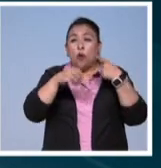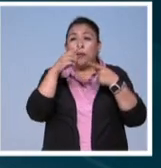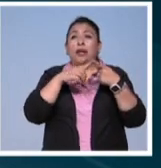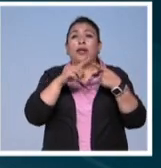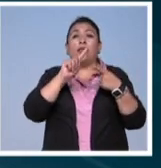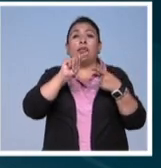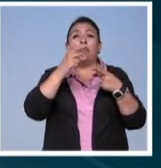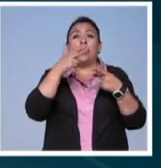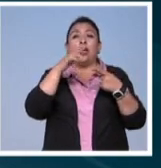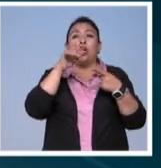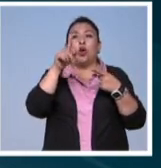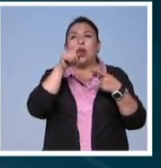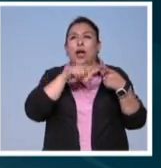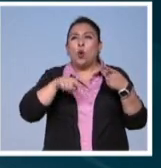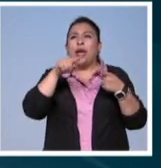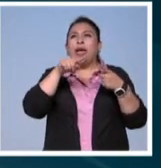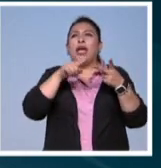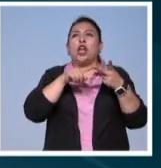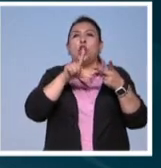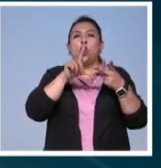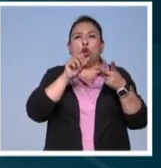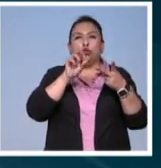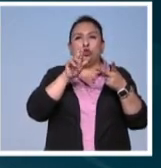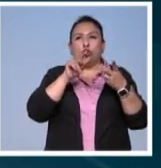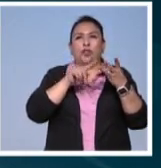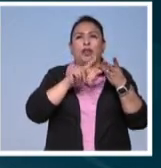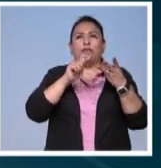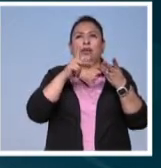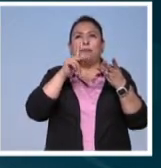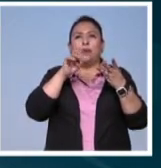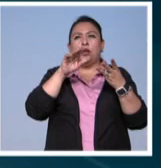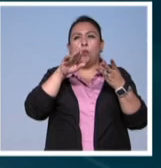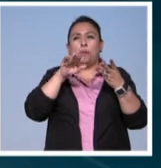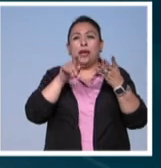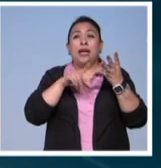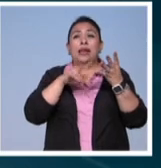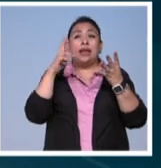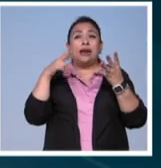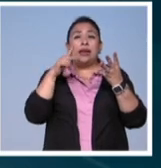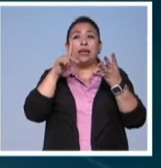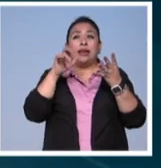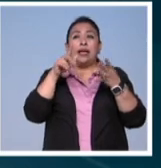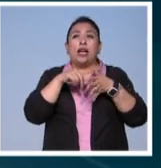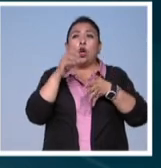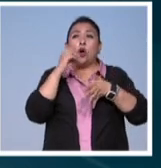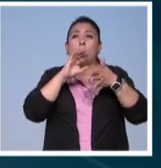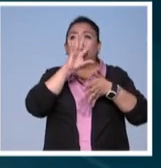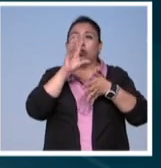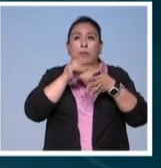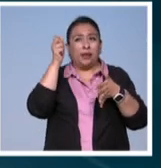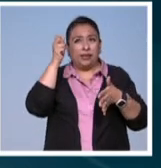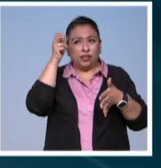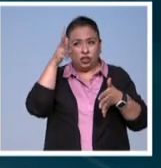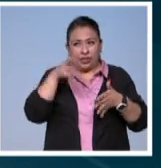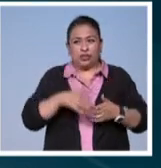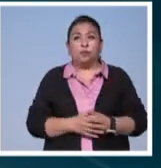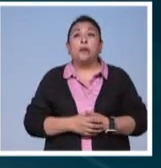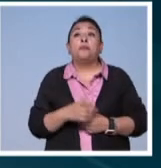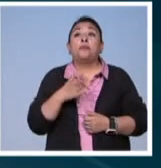Whole Show, El Agujero, Los Corderos, The Pillow Man, El Rey Lear y las obras completas de William Shakespeare.